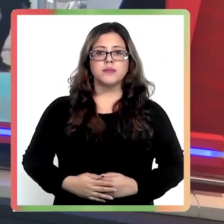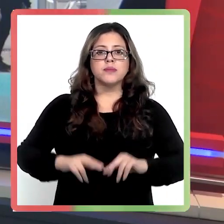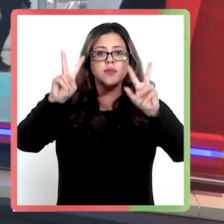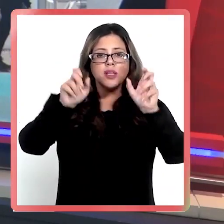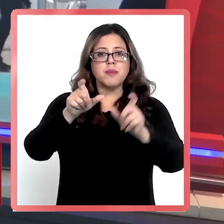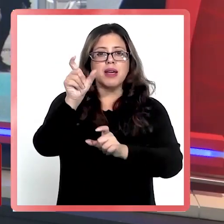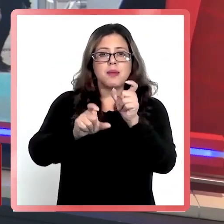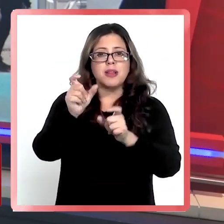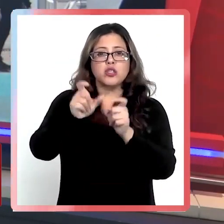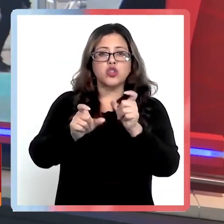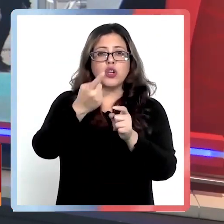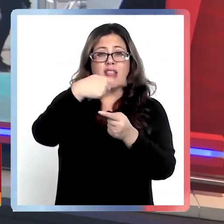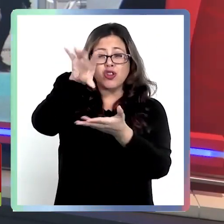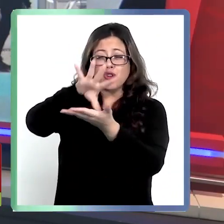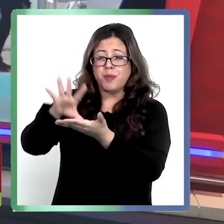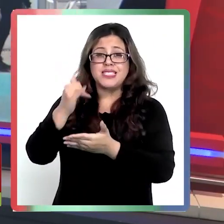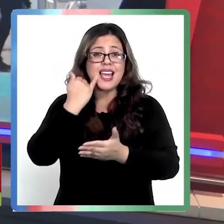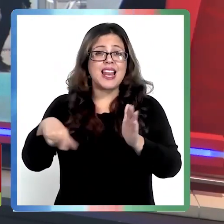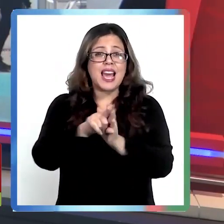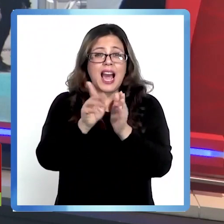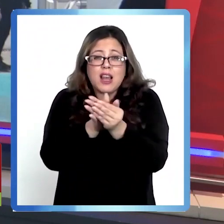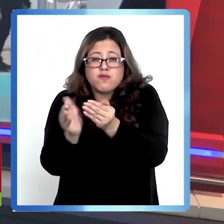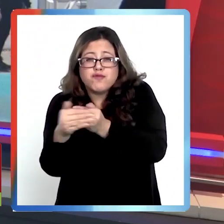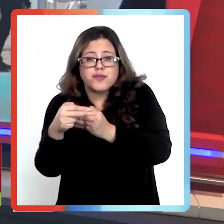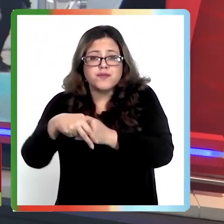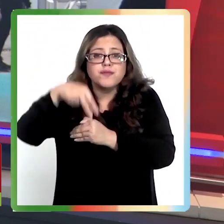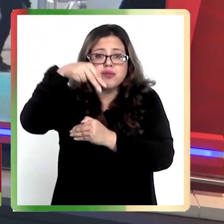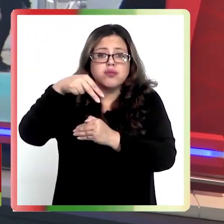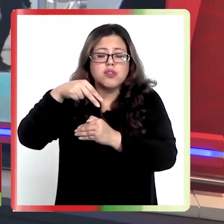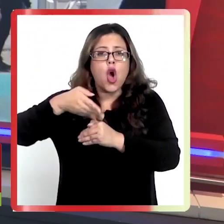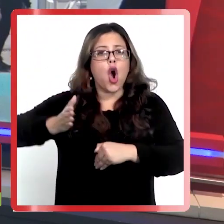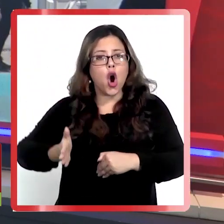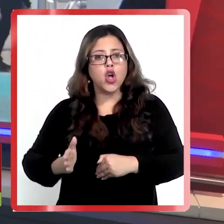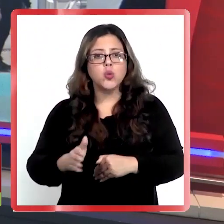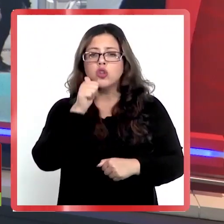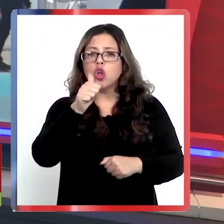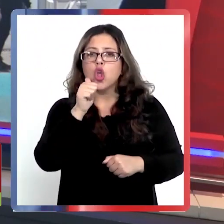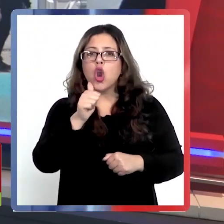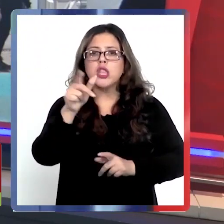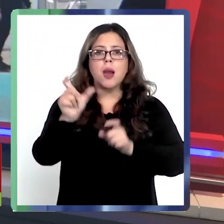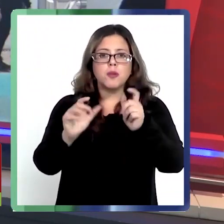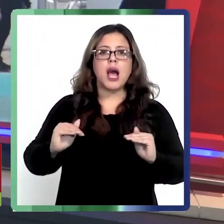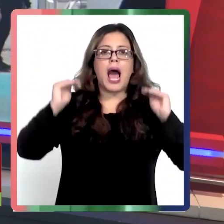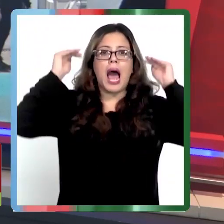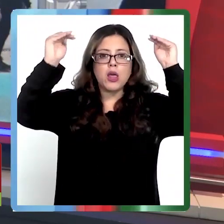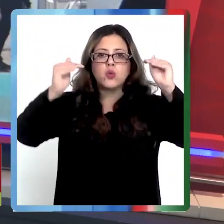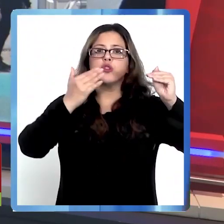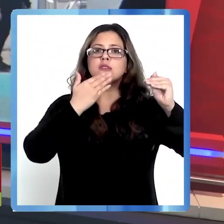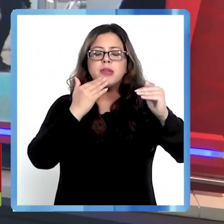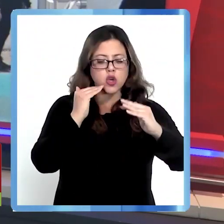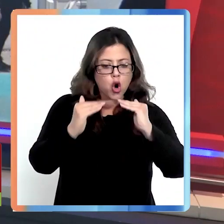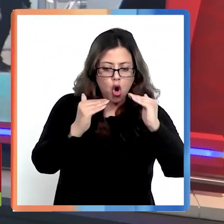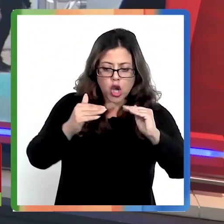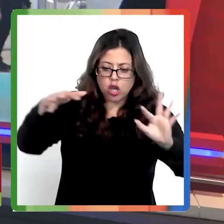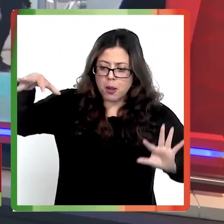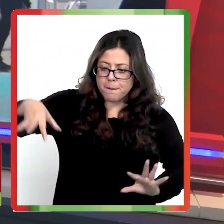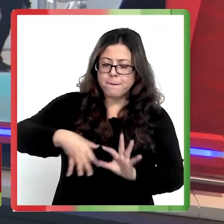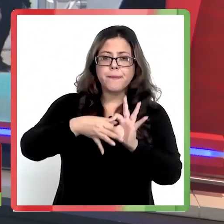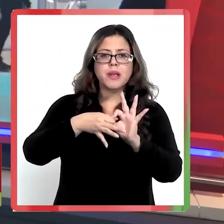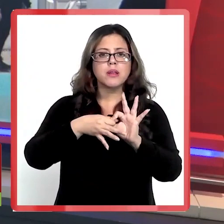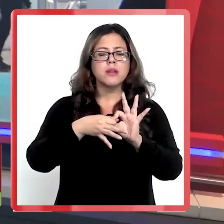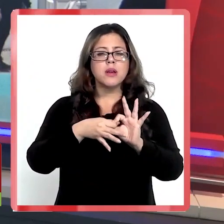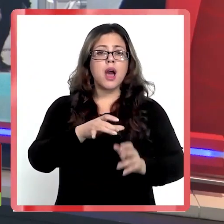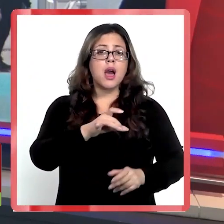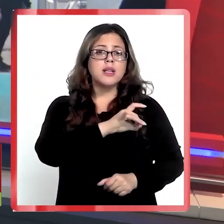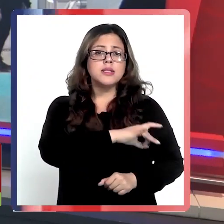migración irregular por pasos no habilitados del norte del país continúa y todos los días ingresan adultos acompañados de niños y niñas